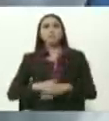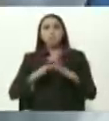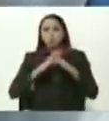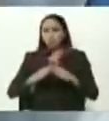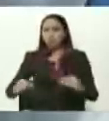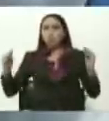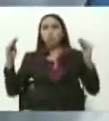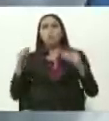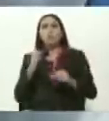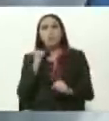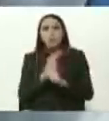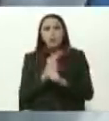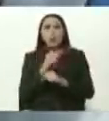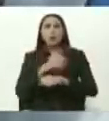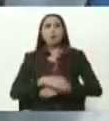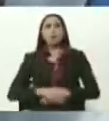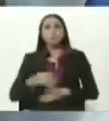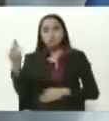siempre